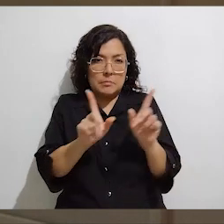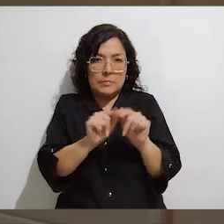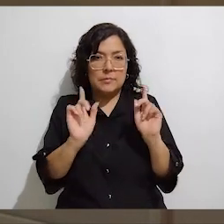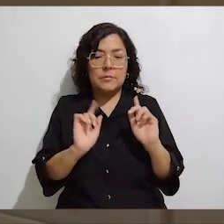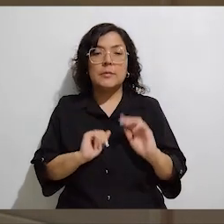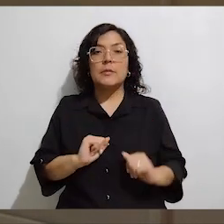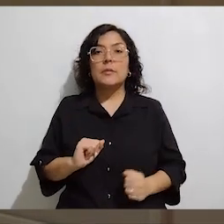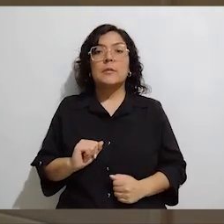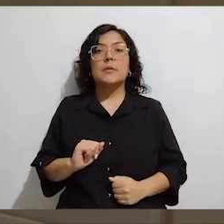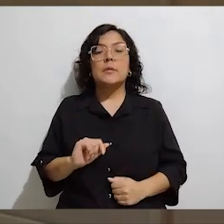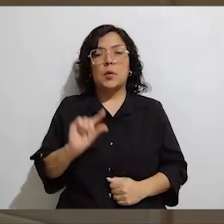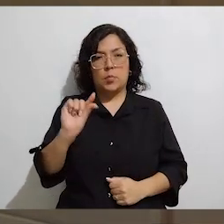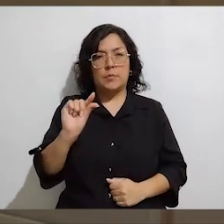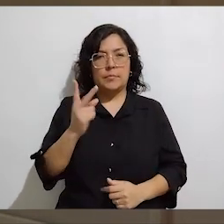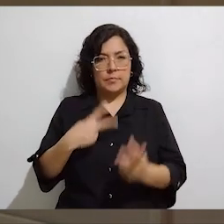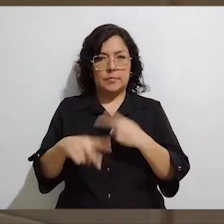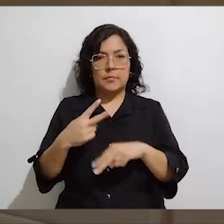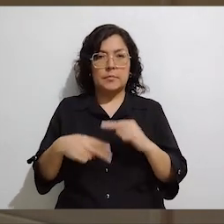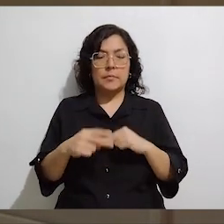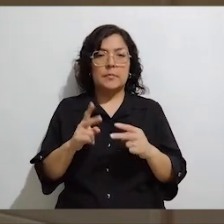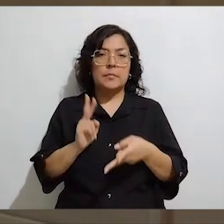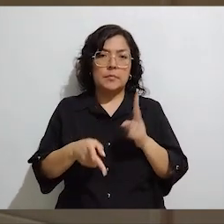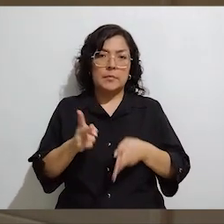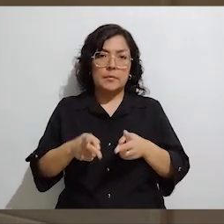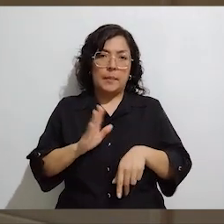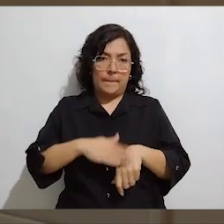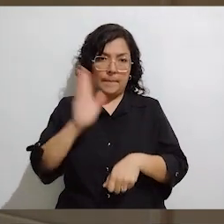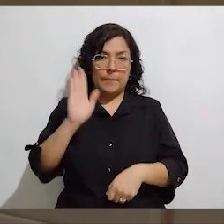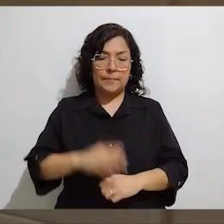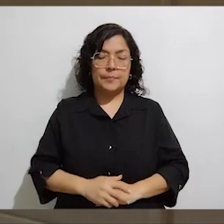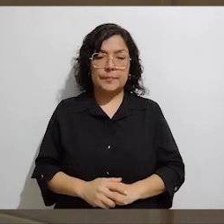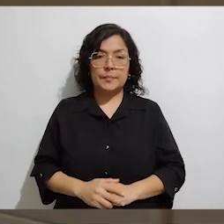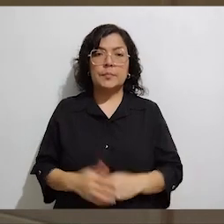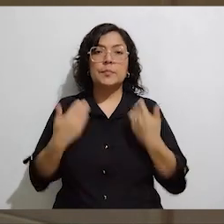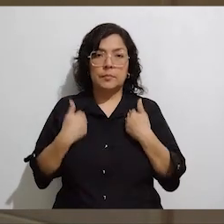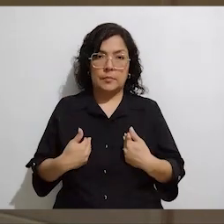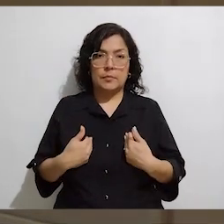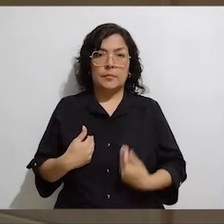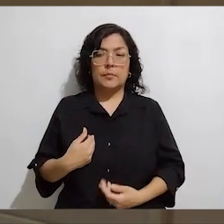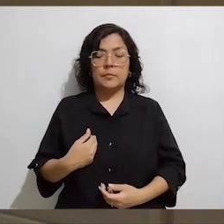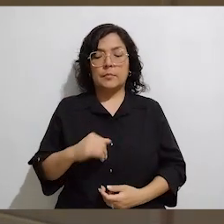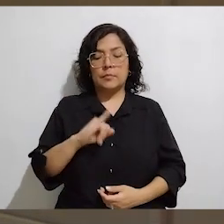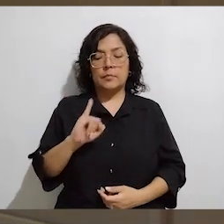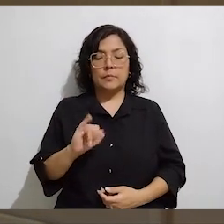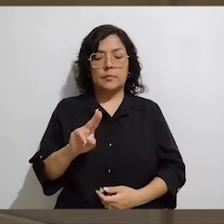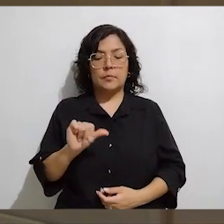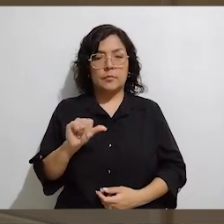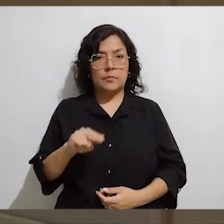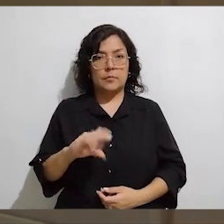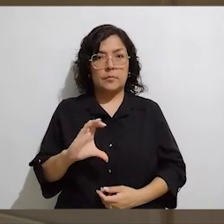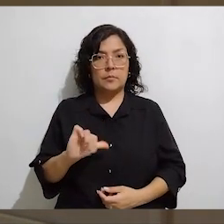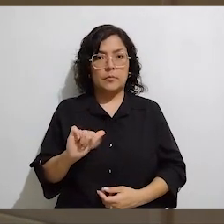vamos a regresar a seguir platicando de estos mecanismos de participación ciudadana. Su servidor amigo, consejero Juan Carlos Cinero